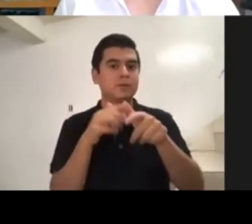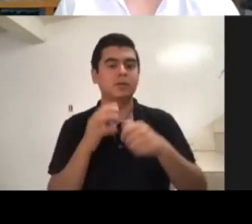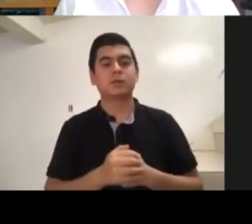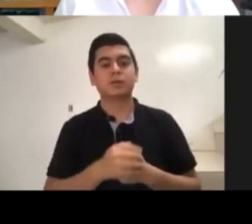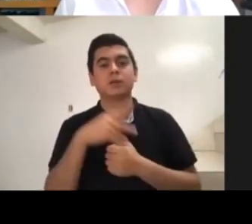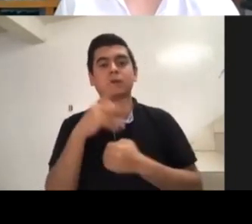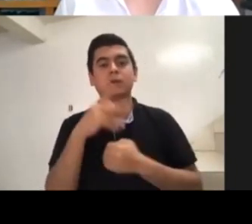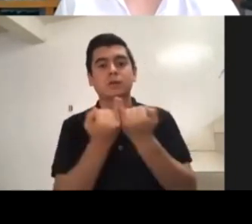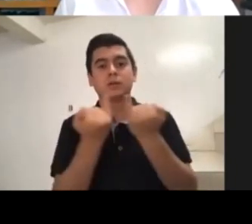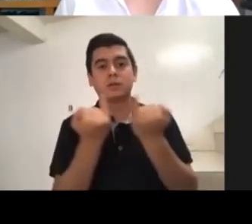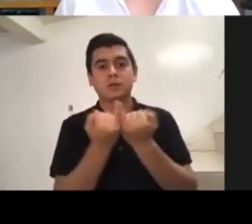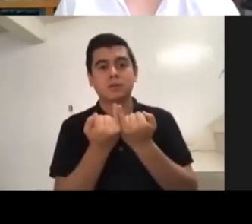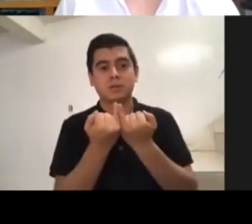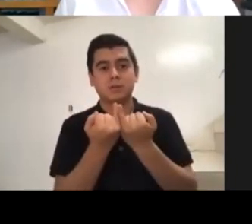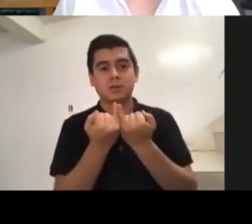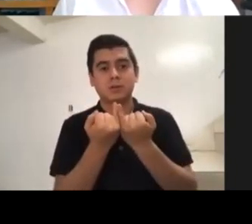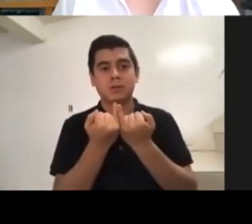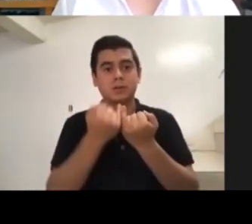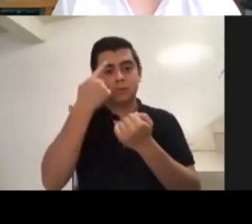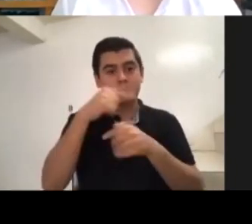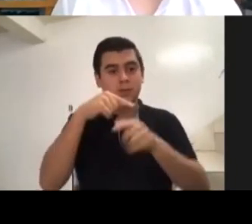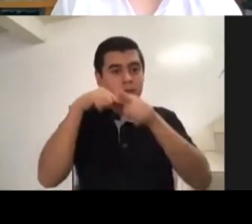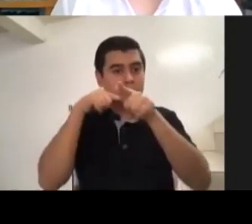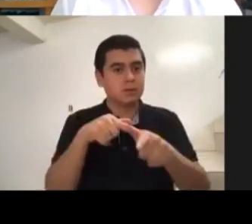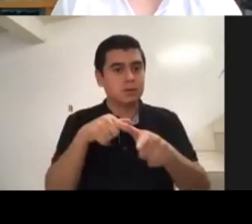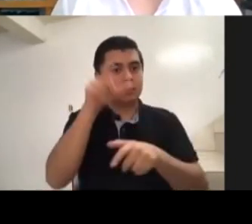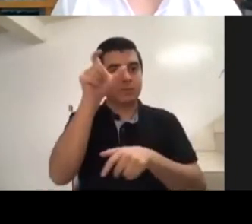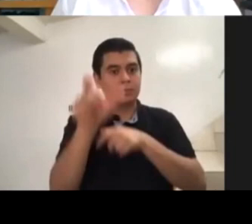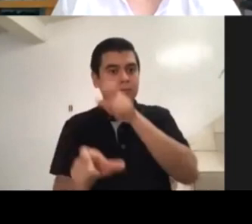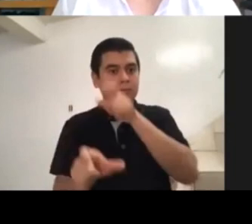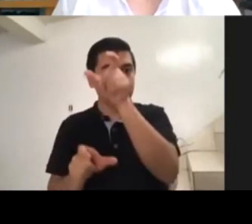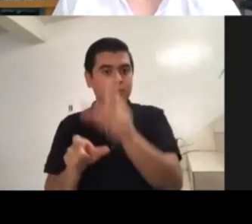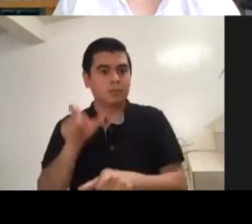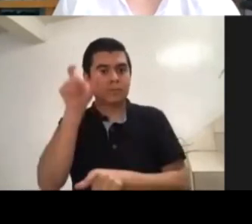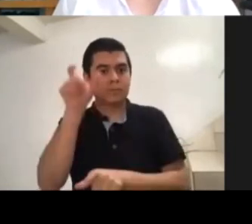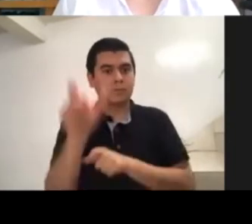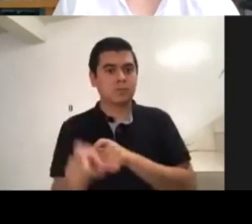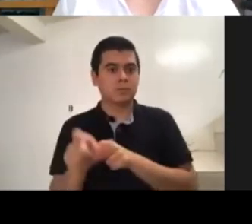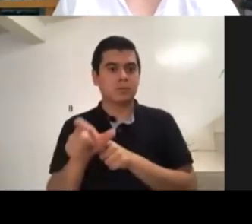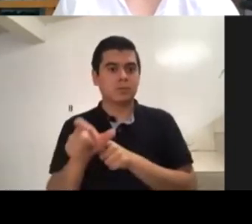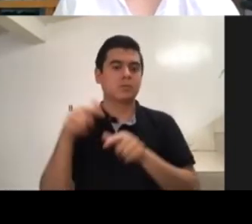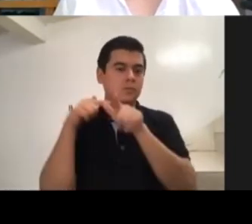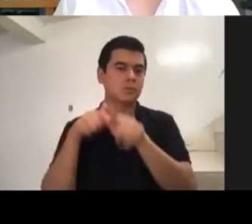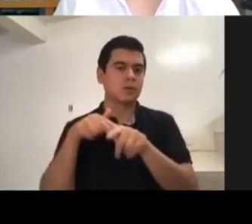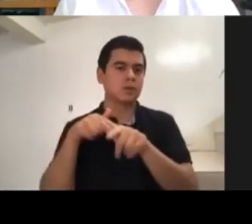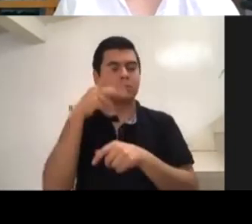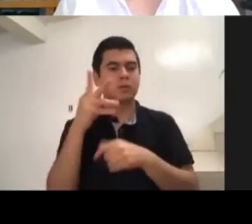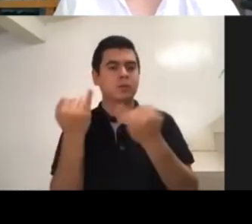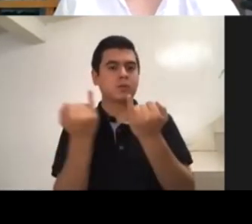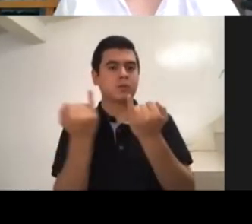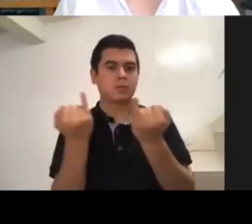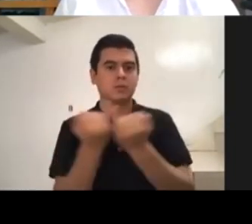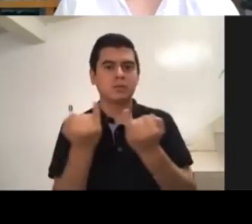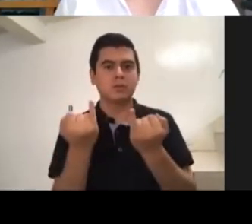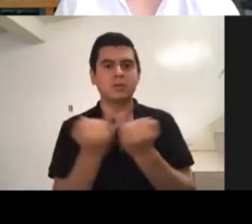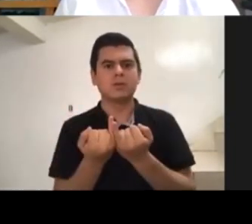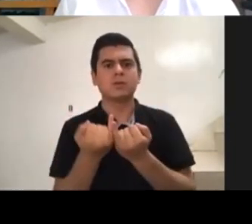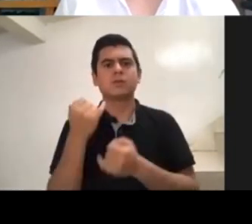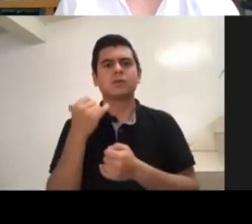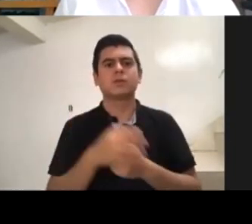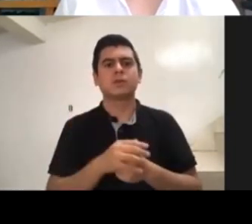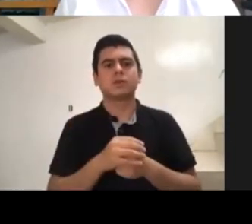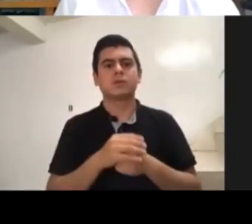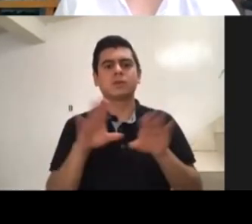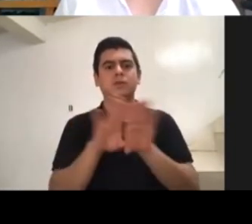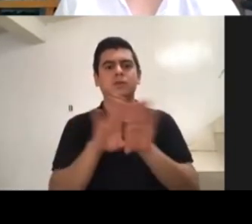y que tendremos que ir viendo. Pero hay que estar conscientes de que vamos hacia allá, porque si no lo vemos así, si no vemos esto como una oportunidad, no